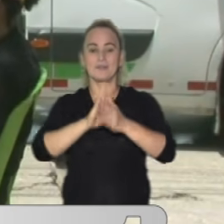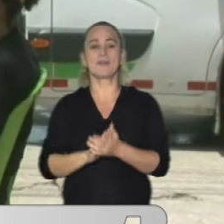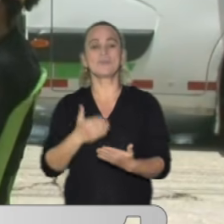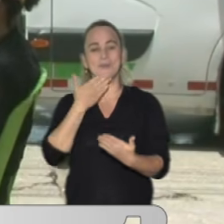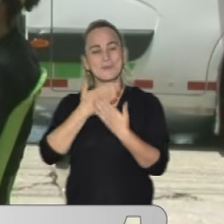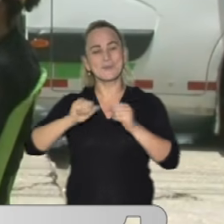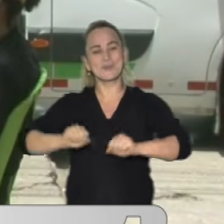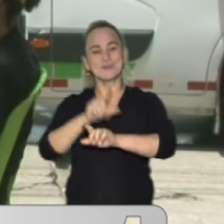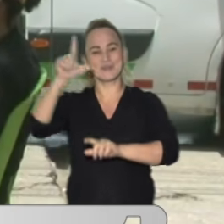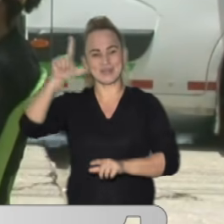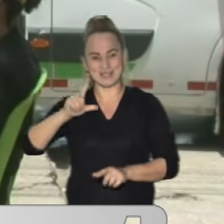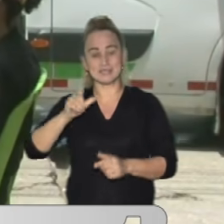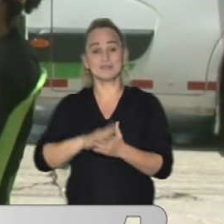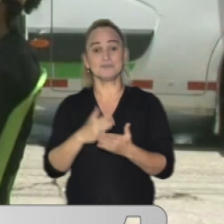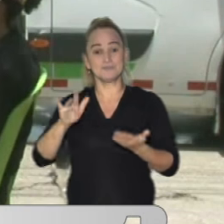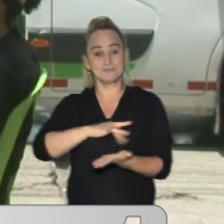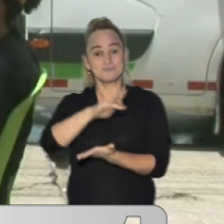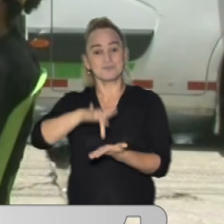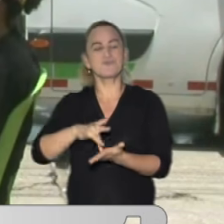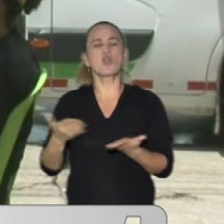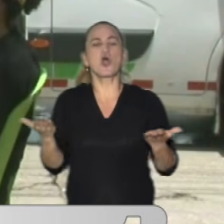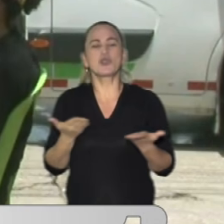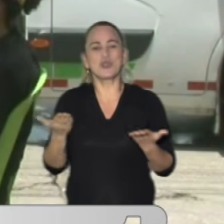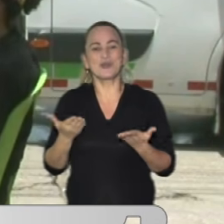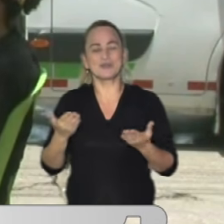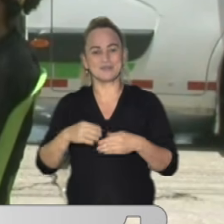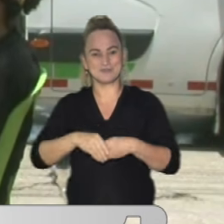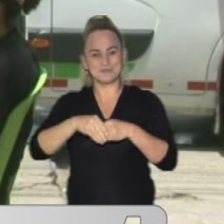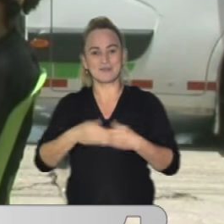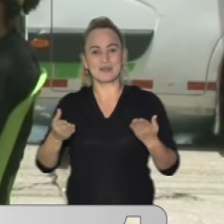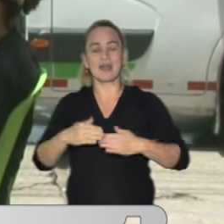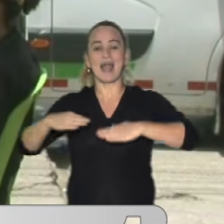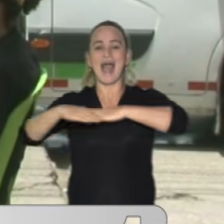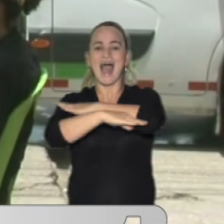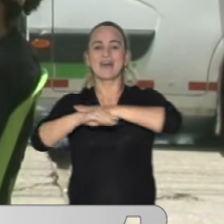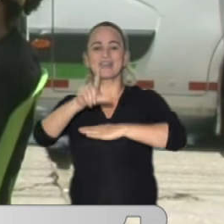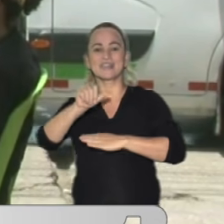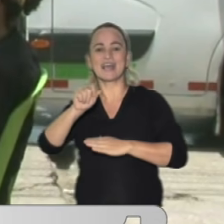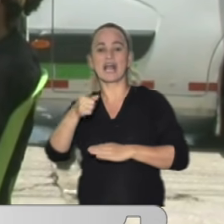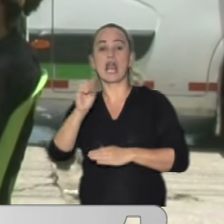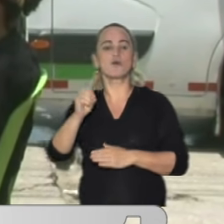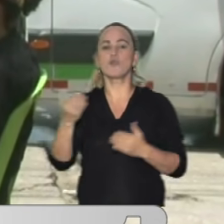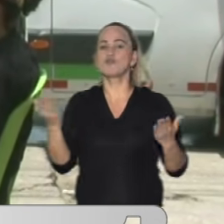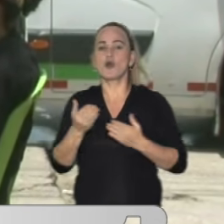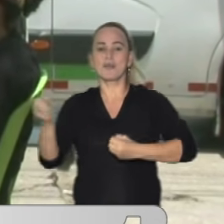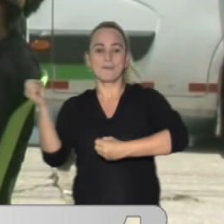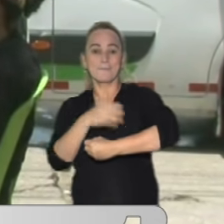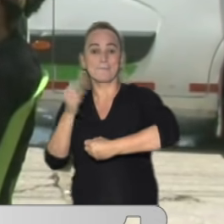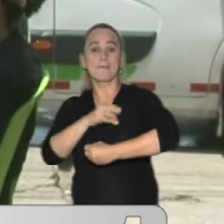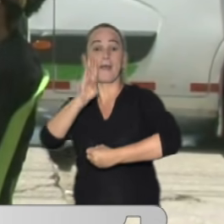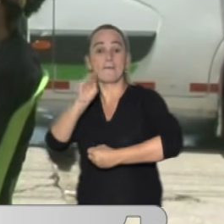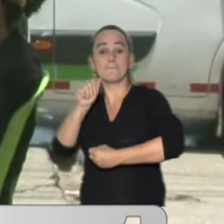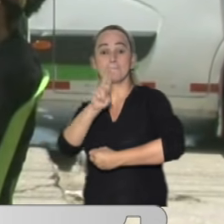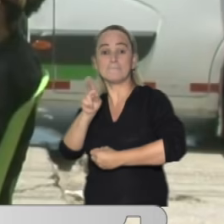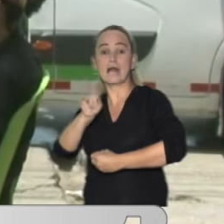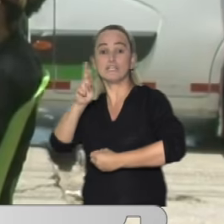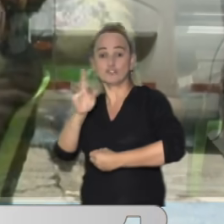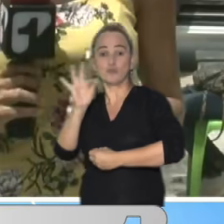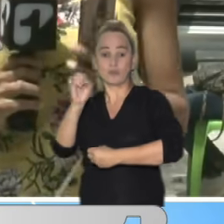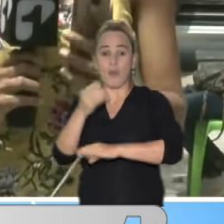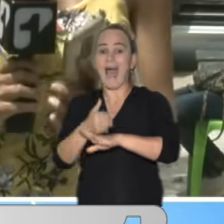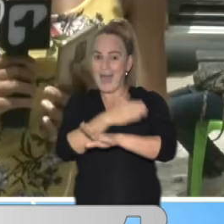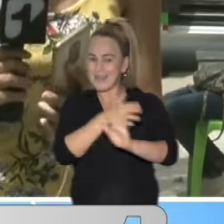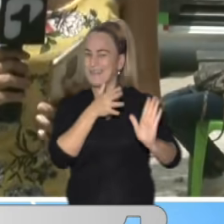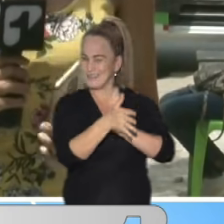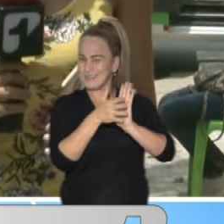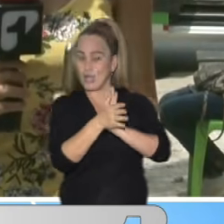Buenos días, Luisa. Nos encontramos ubicados exactamente en la Avenida del Lago. Esto queda en el mercado de Basurto, como usted lo ha